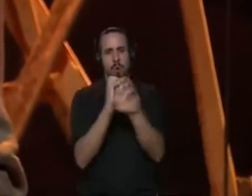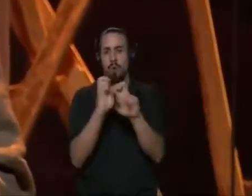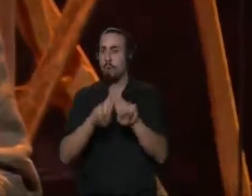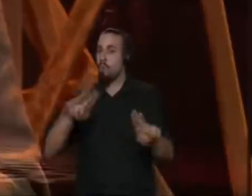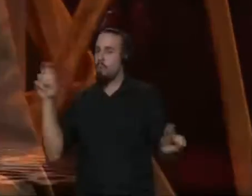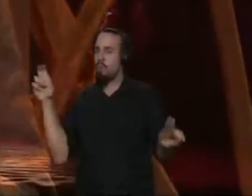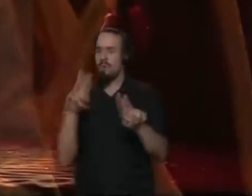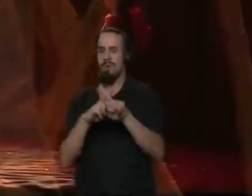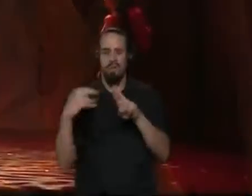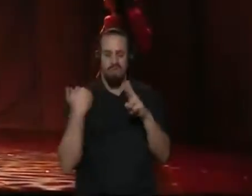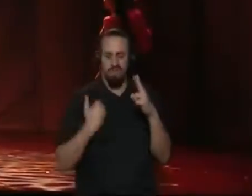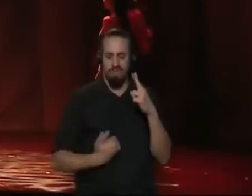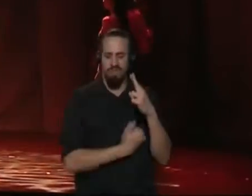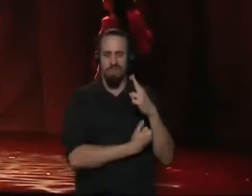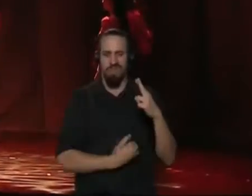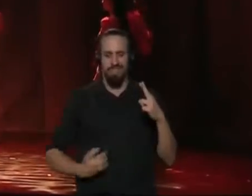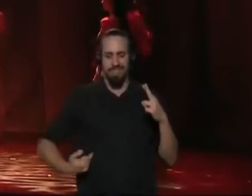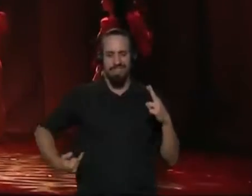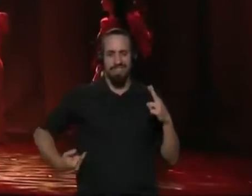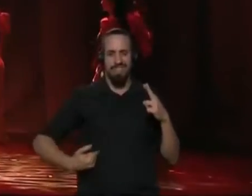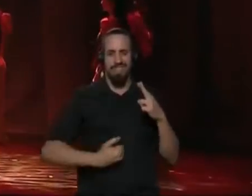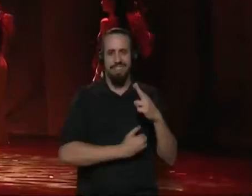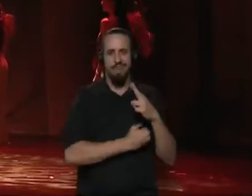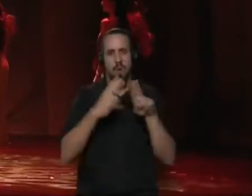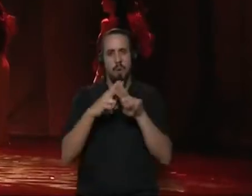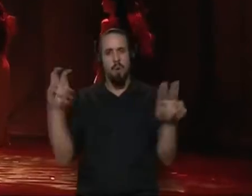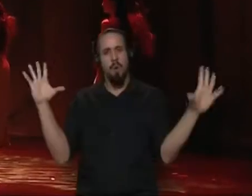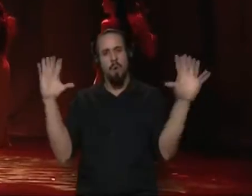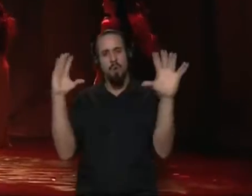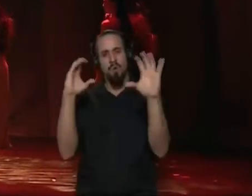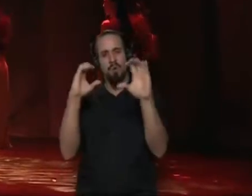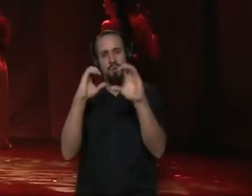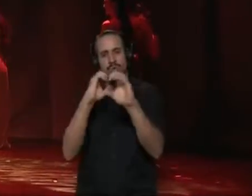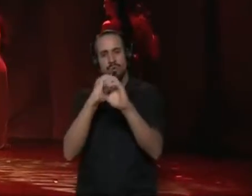una cicatriz oscura.